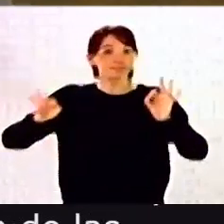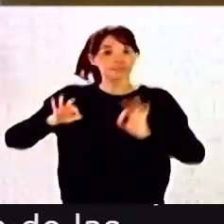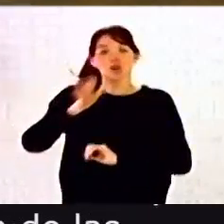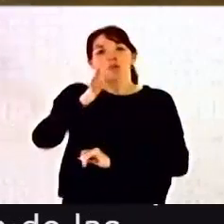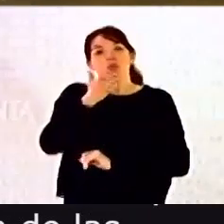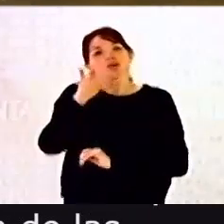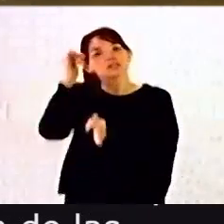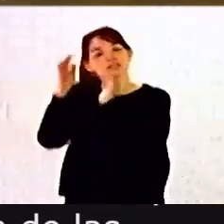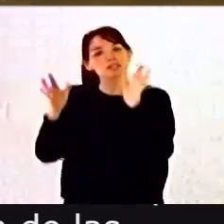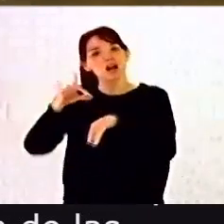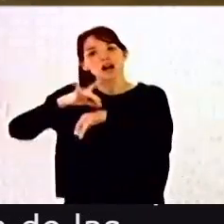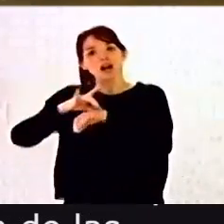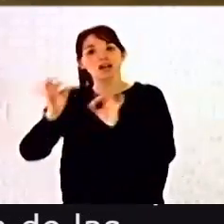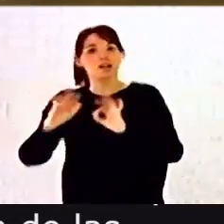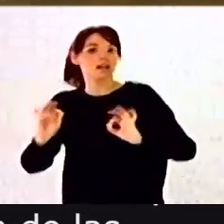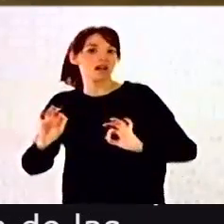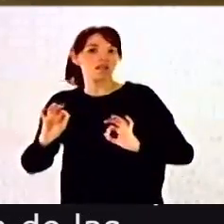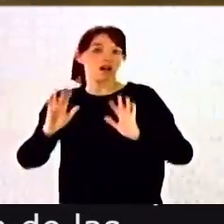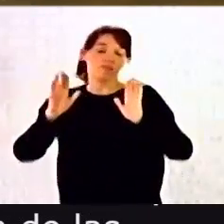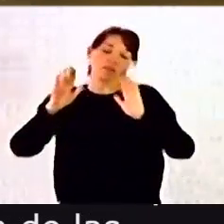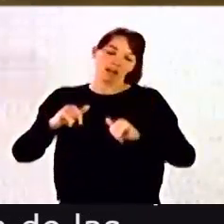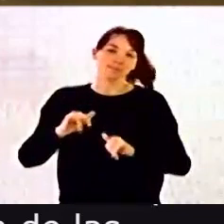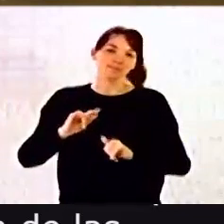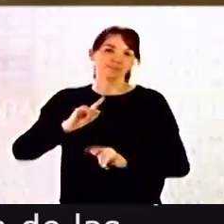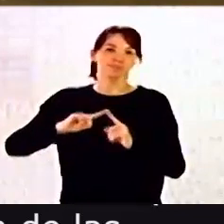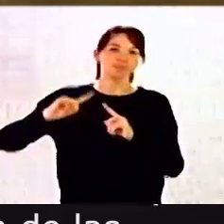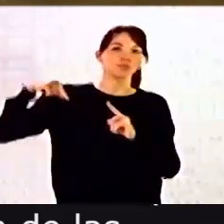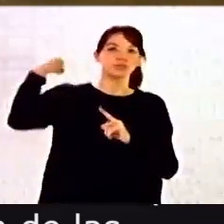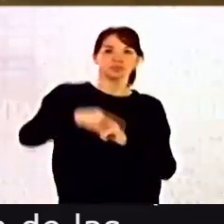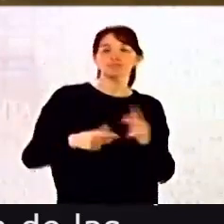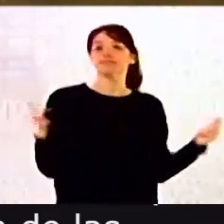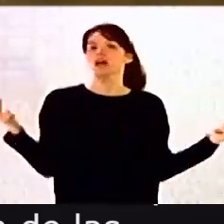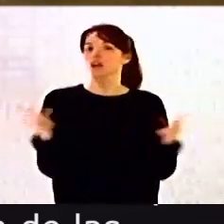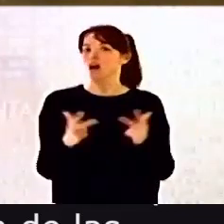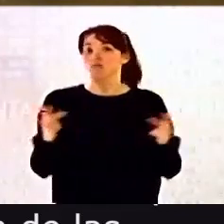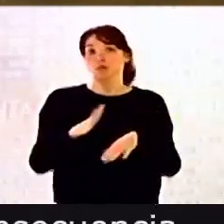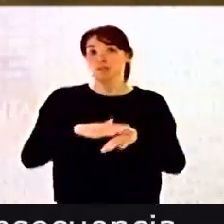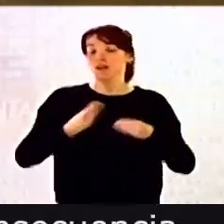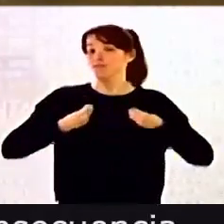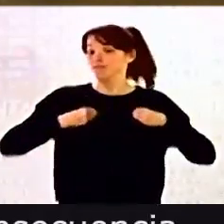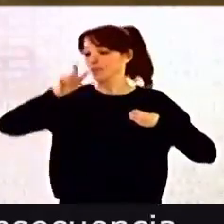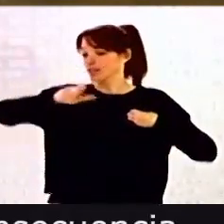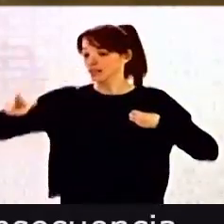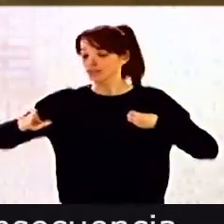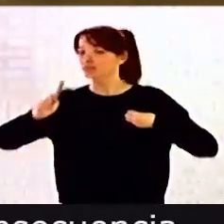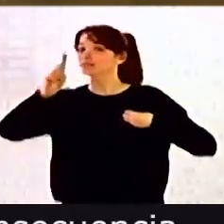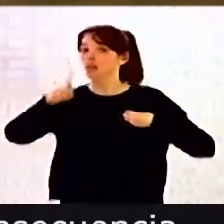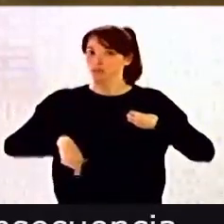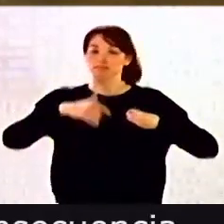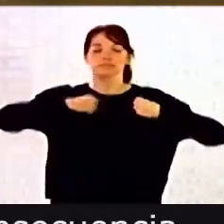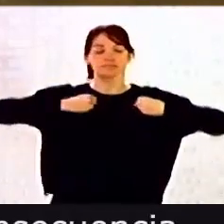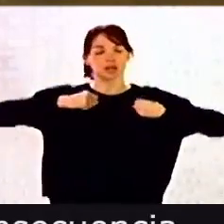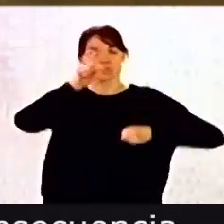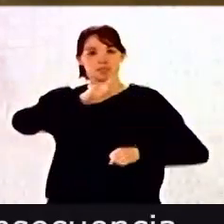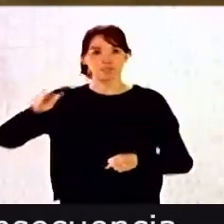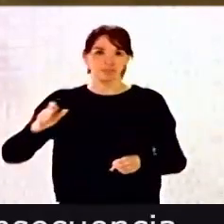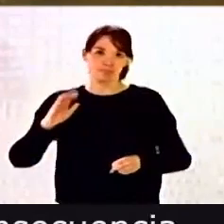no atenderlas a tiempo, tienen consecuencias muy importantes para la vida y para la salud de las